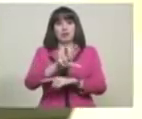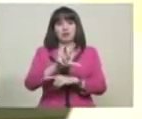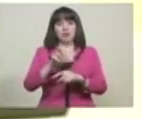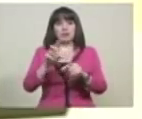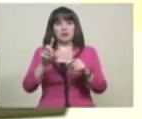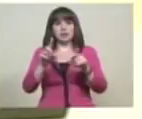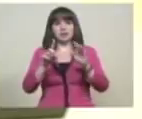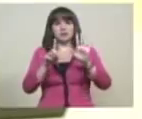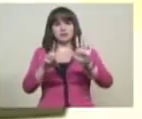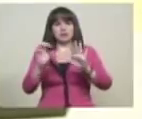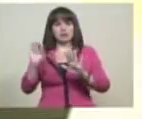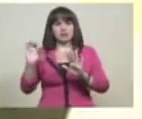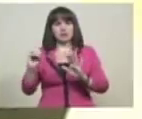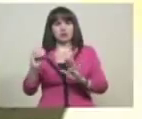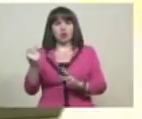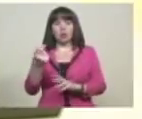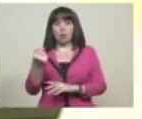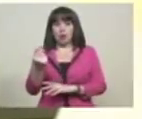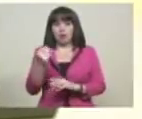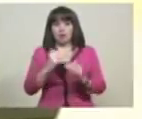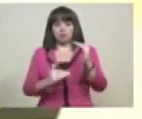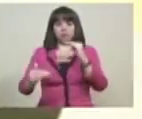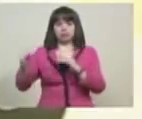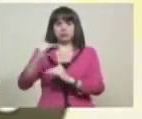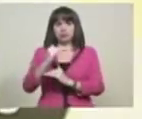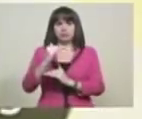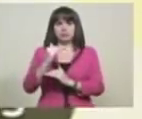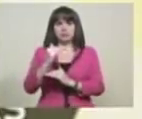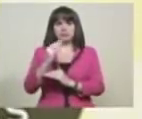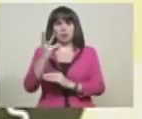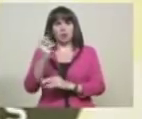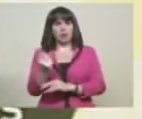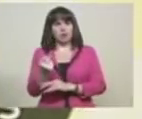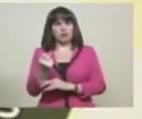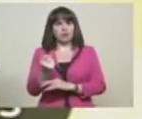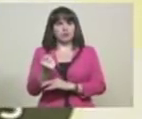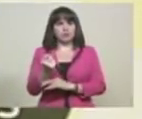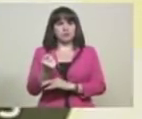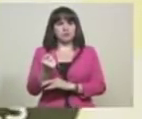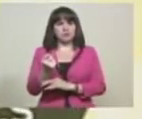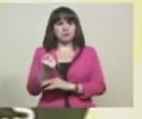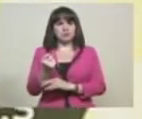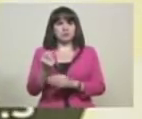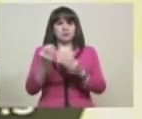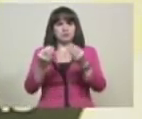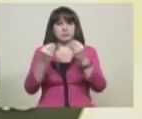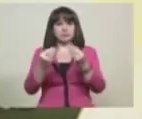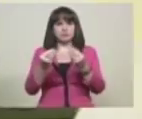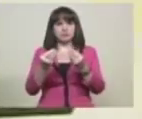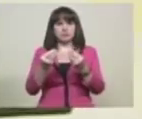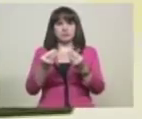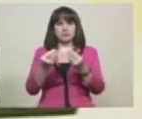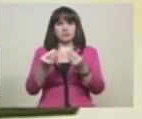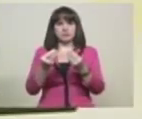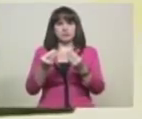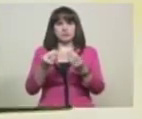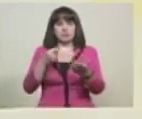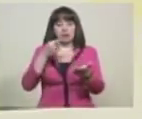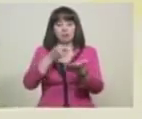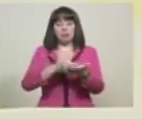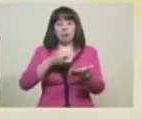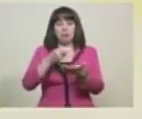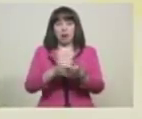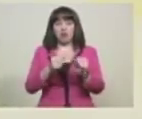Y será la unidad de cuenta fluctuante que servirá para